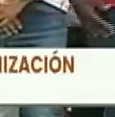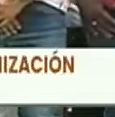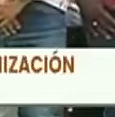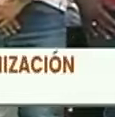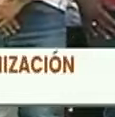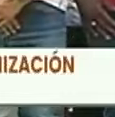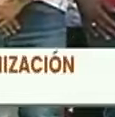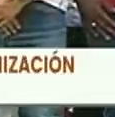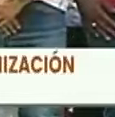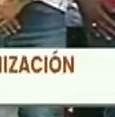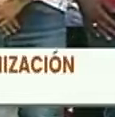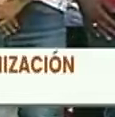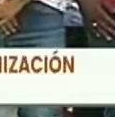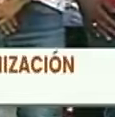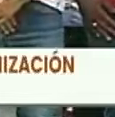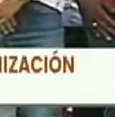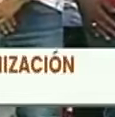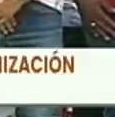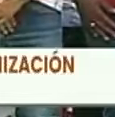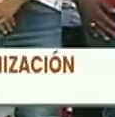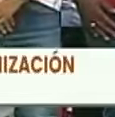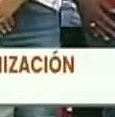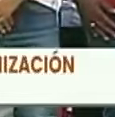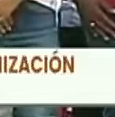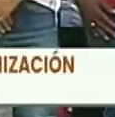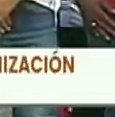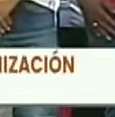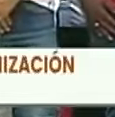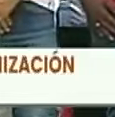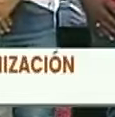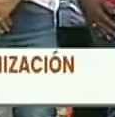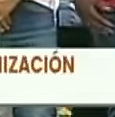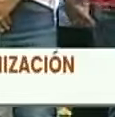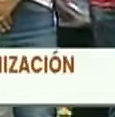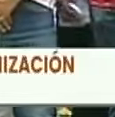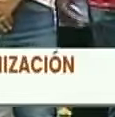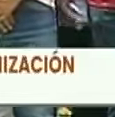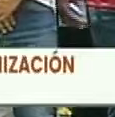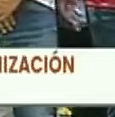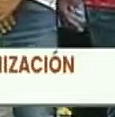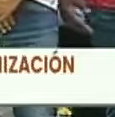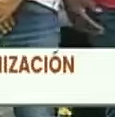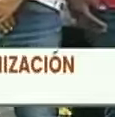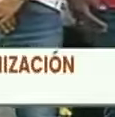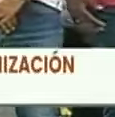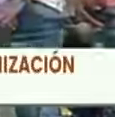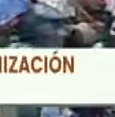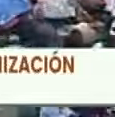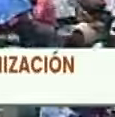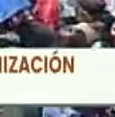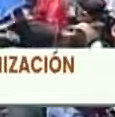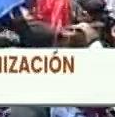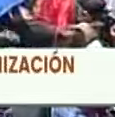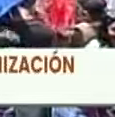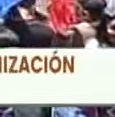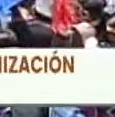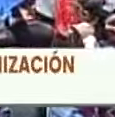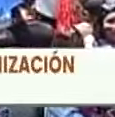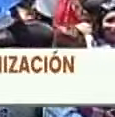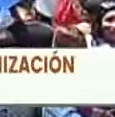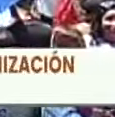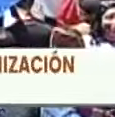Que somos un pueblo multiétnico y pluricultural. Se garantizó la participación de los